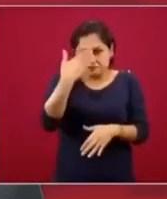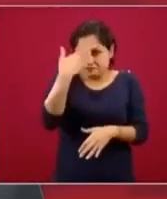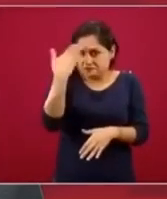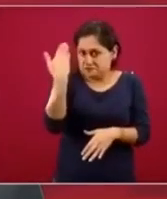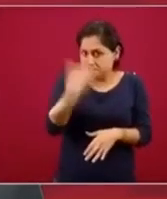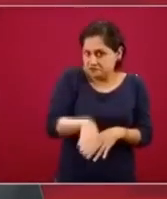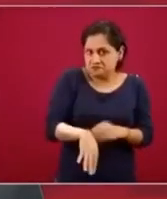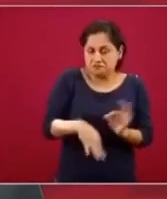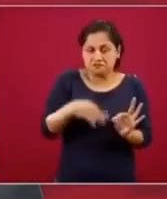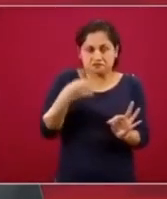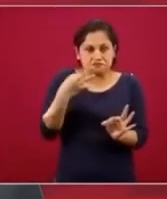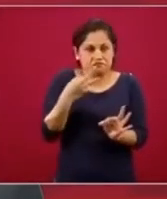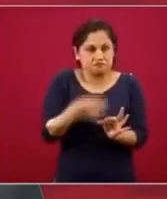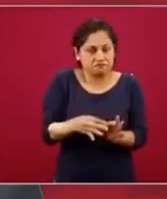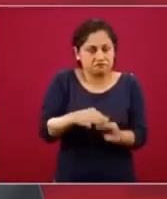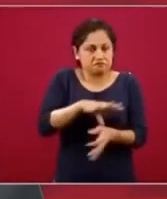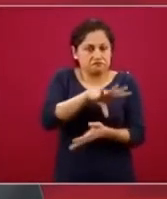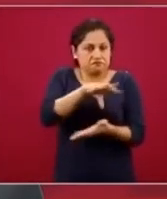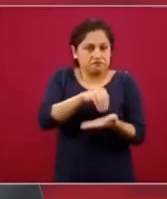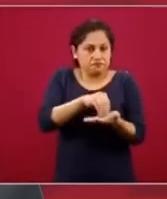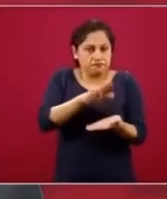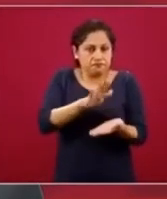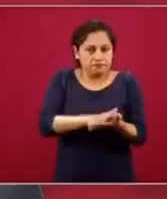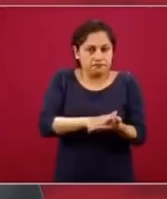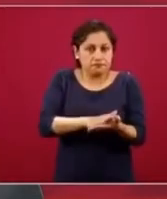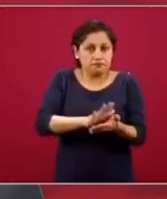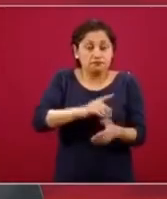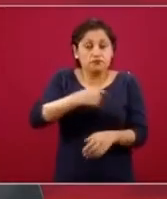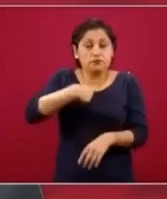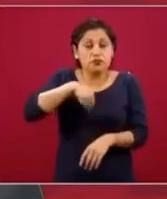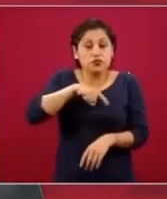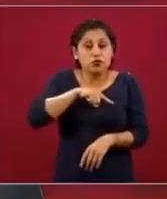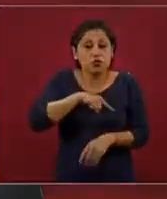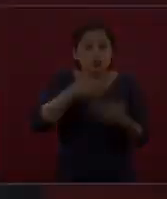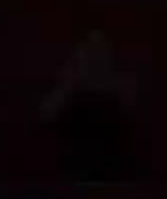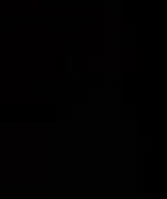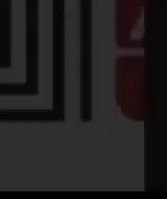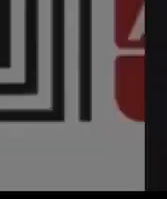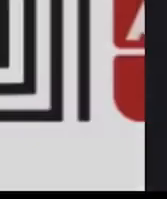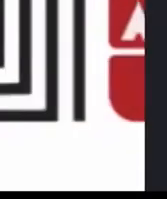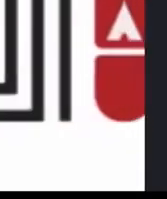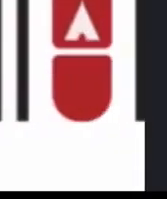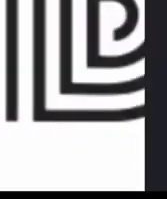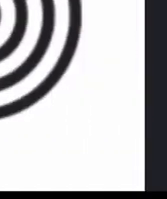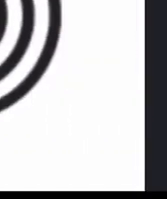más completa que lo que podríamos tener nosotros en el nivel federal.